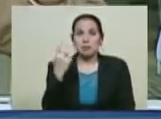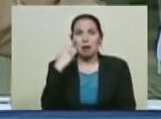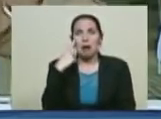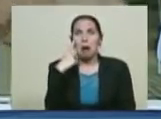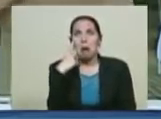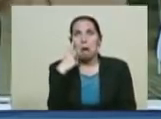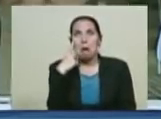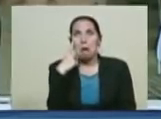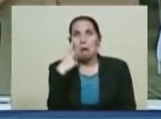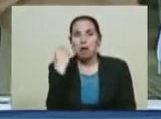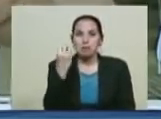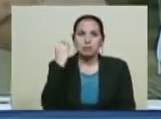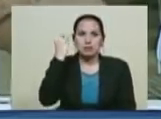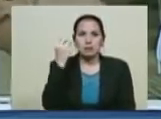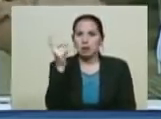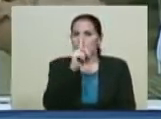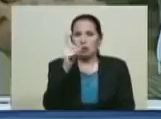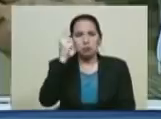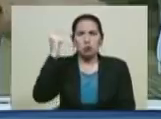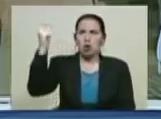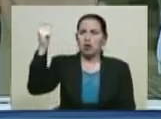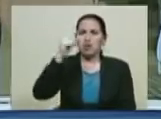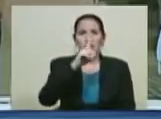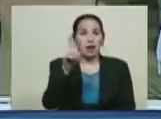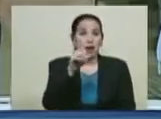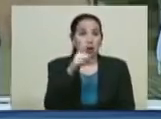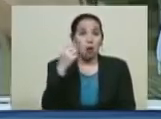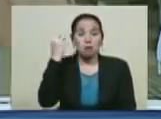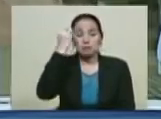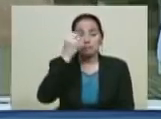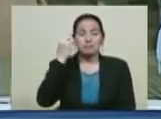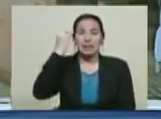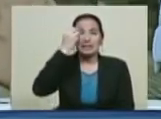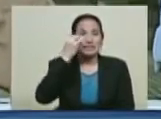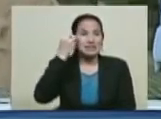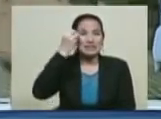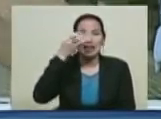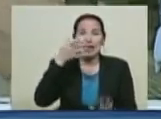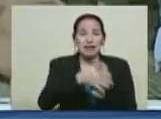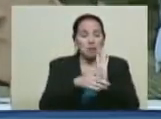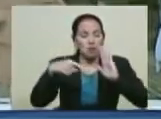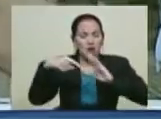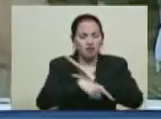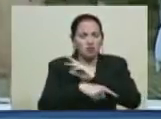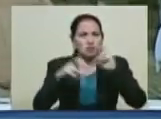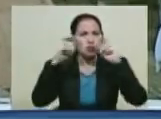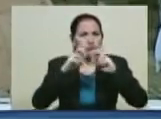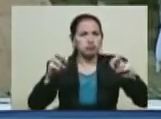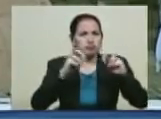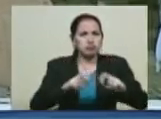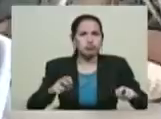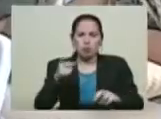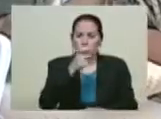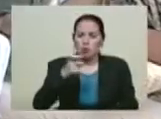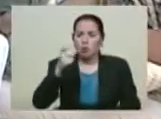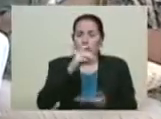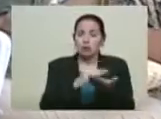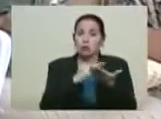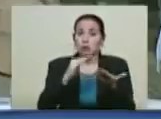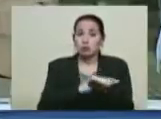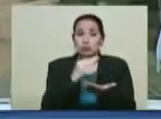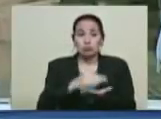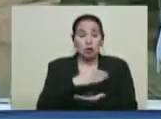pensando, teóricos, no. Hay que pensar y buscar soluciones. Hay que pensar y actuar. Y hay que